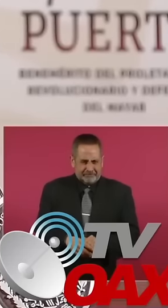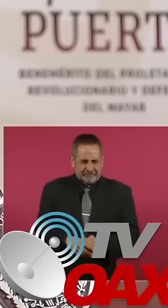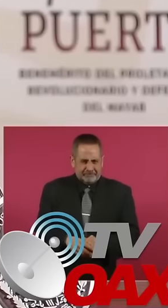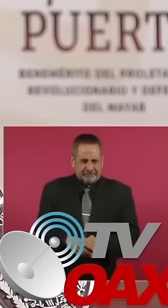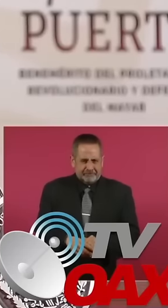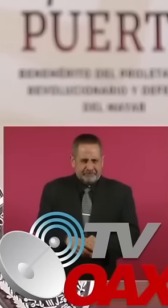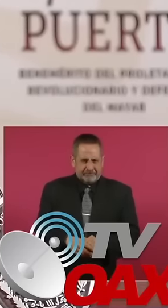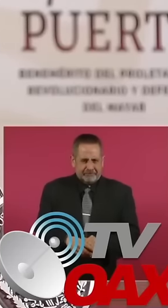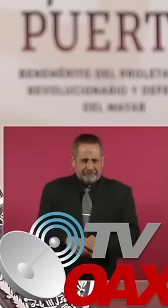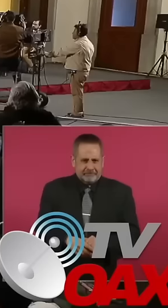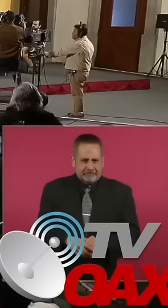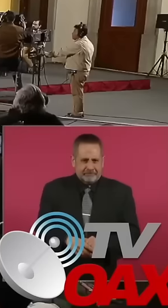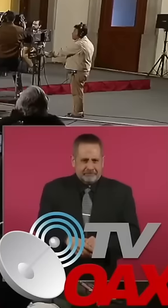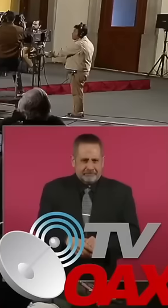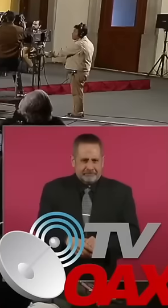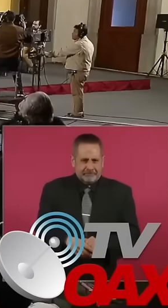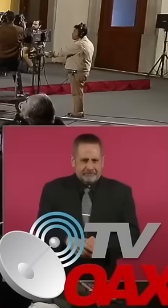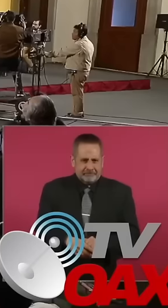Ahí está ya.